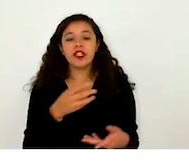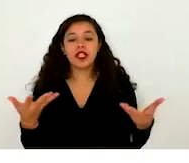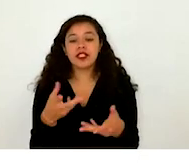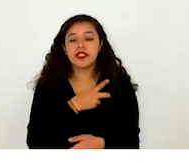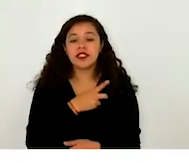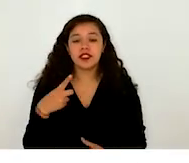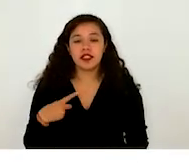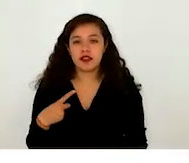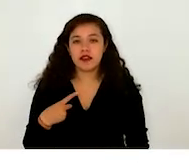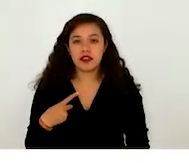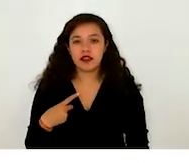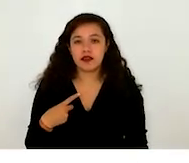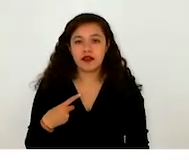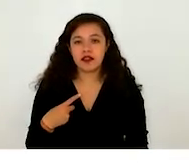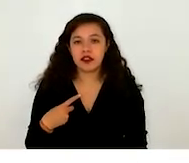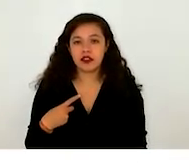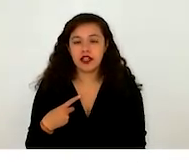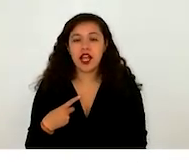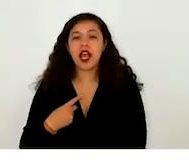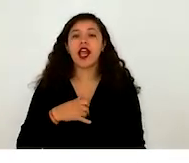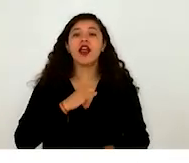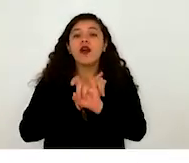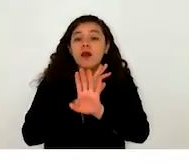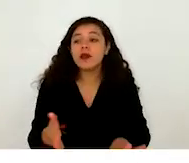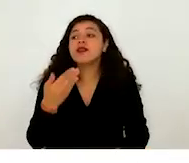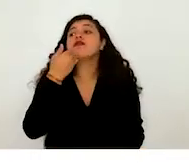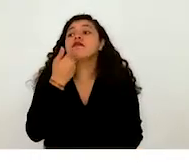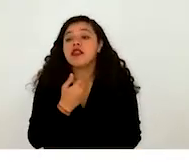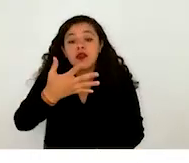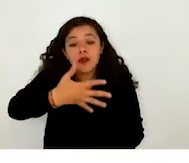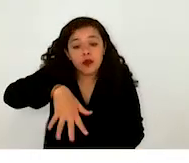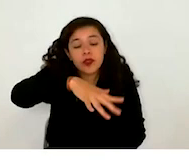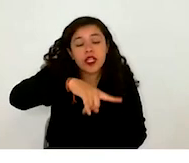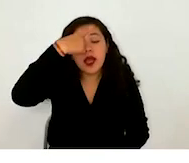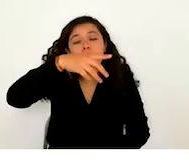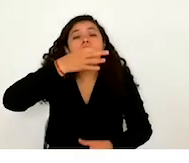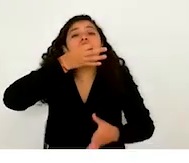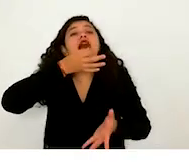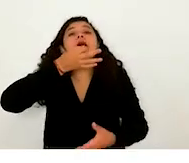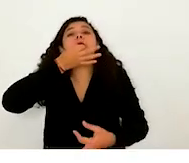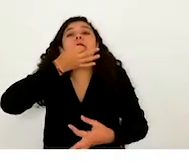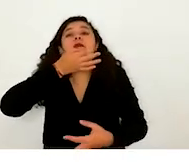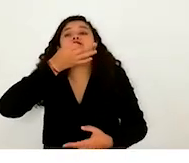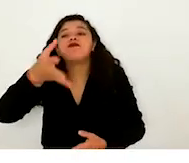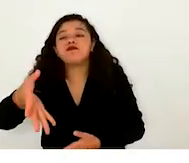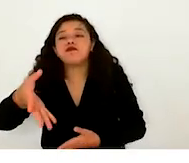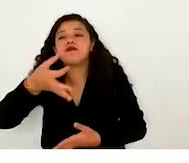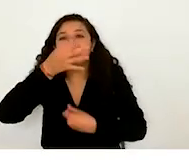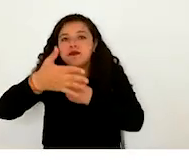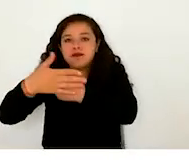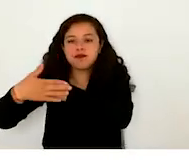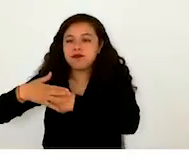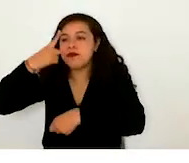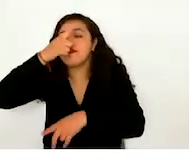buscar la información correcta que se transmita que sea breve para que les